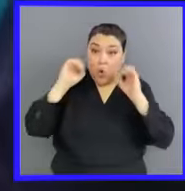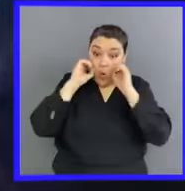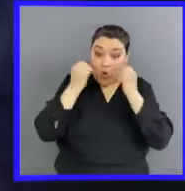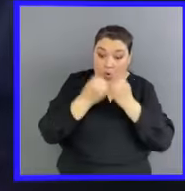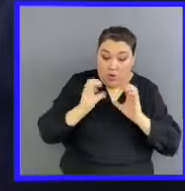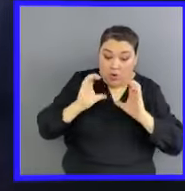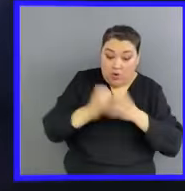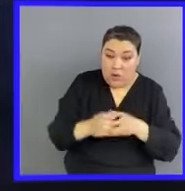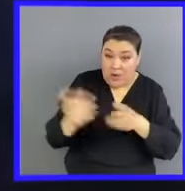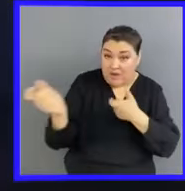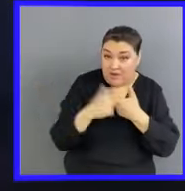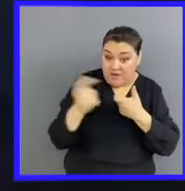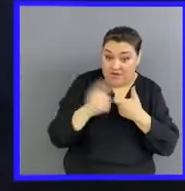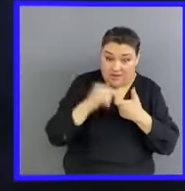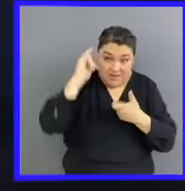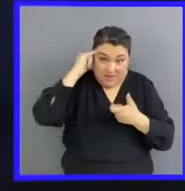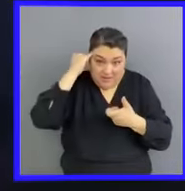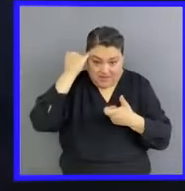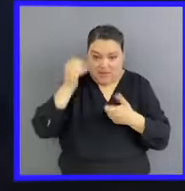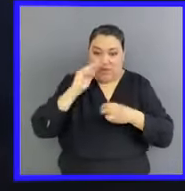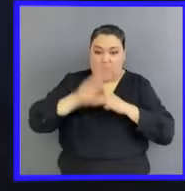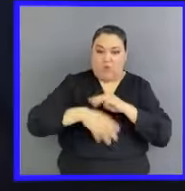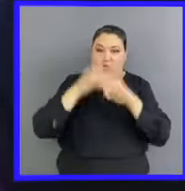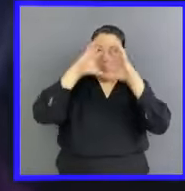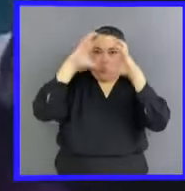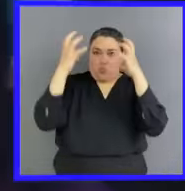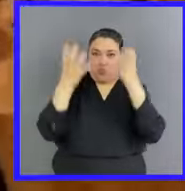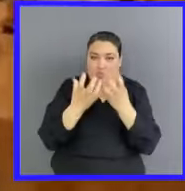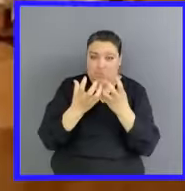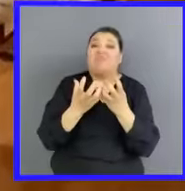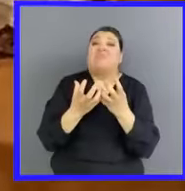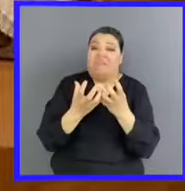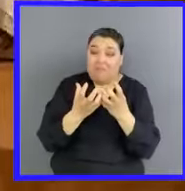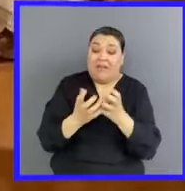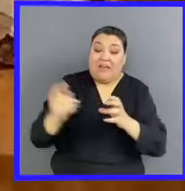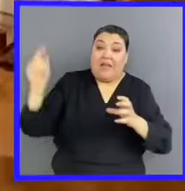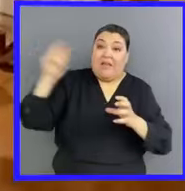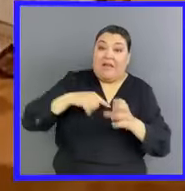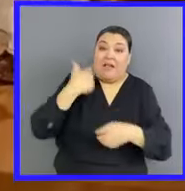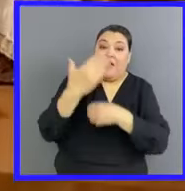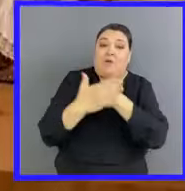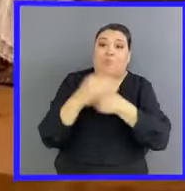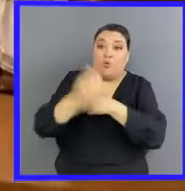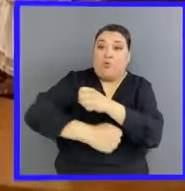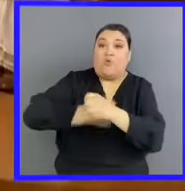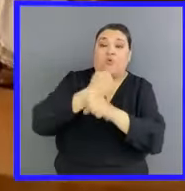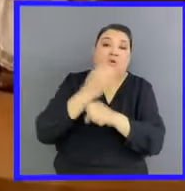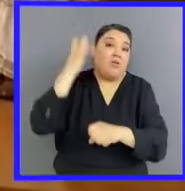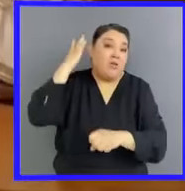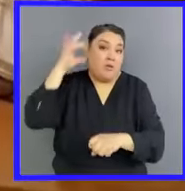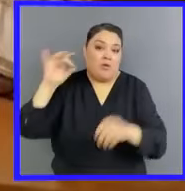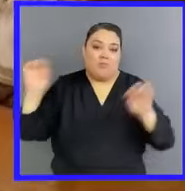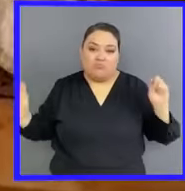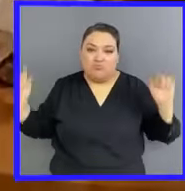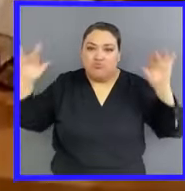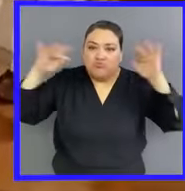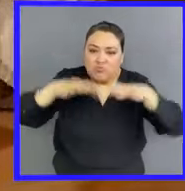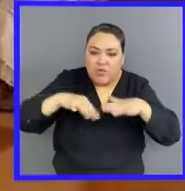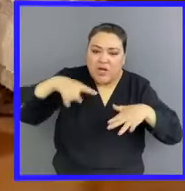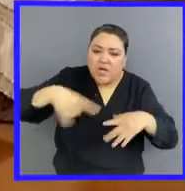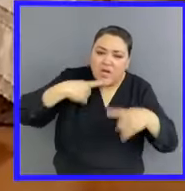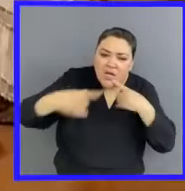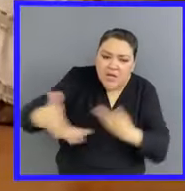comunidades indígenas de 4 continentes, las cuales el próximo año en Cuernavaca reflexionarán sobre autodeterminación